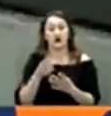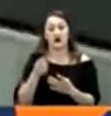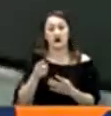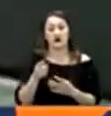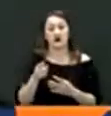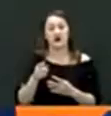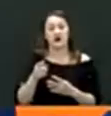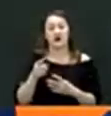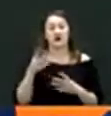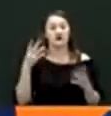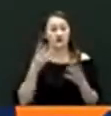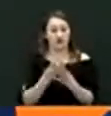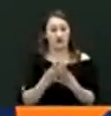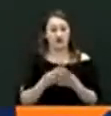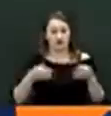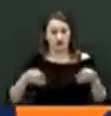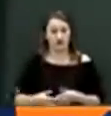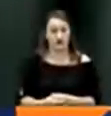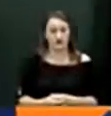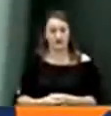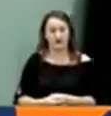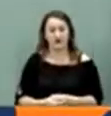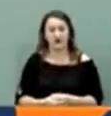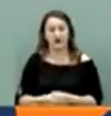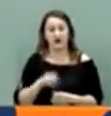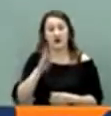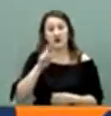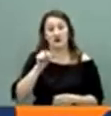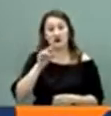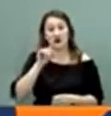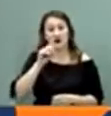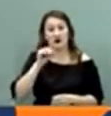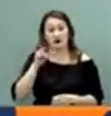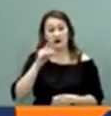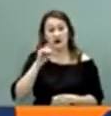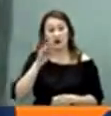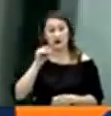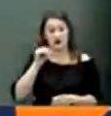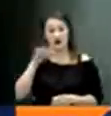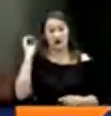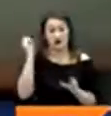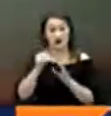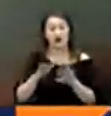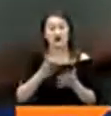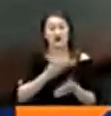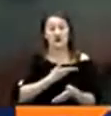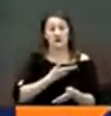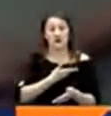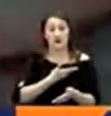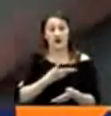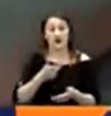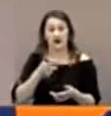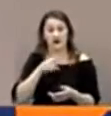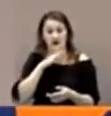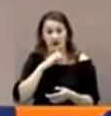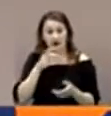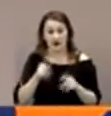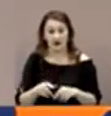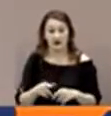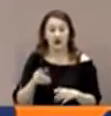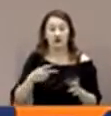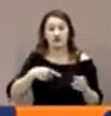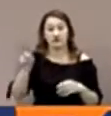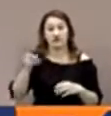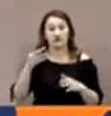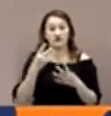en centro carcelario. Este es el momento en que Brian Durán, acusado de asesinar a su mamá y su mascota, es enviado a la cárcel. Un fiscal